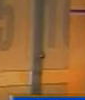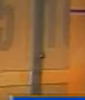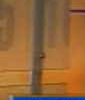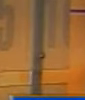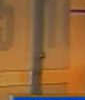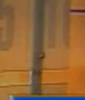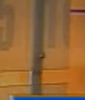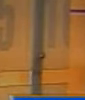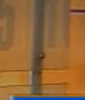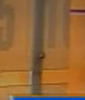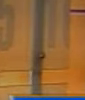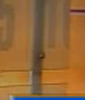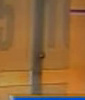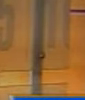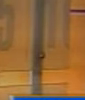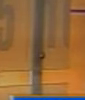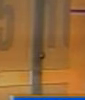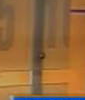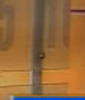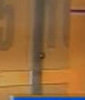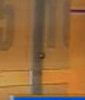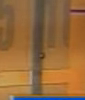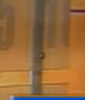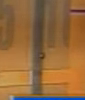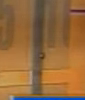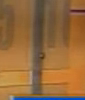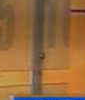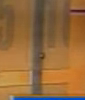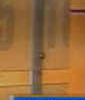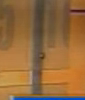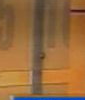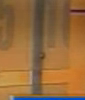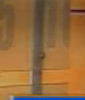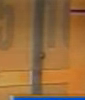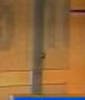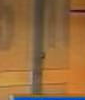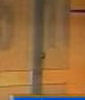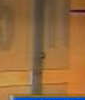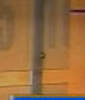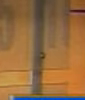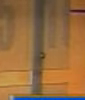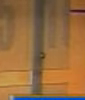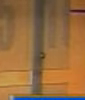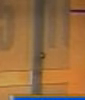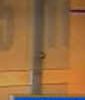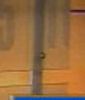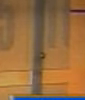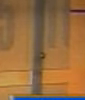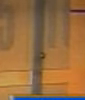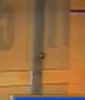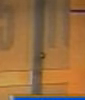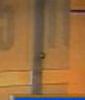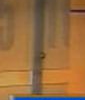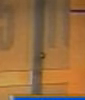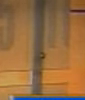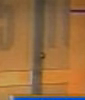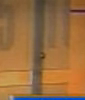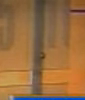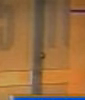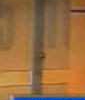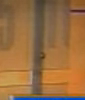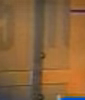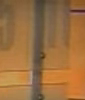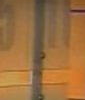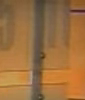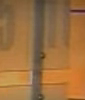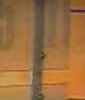Europa cumple una amplia agenda de actividades de Barcelona. Se trasladó este jueves hasta Madrid. ¿Qué reunión estuvo? Nos cuenta Natalie Toledo, quien está en